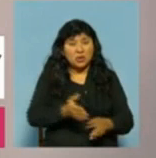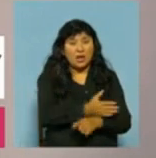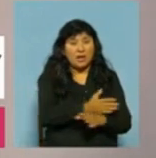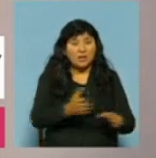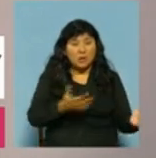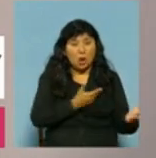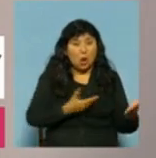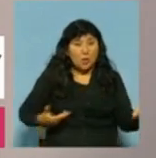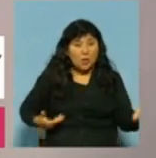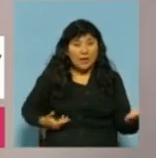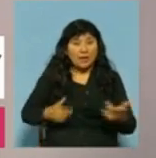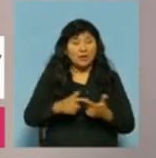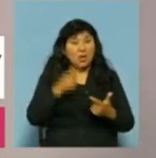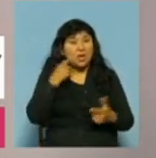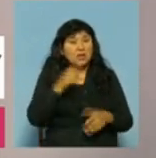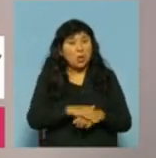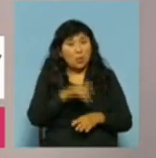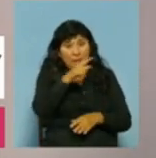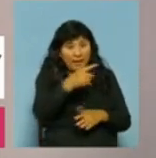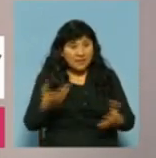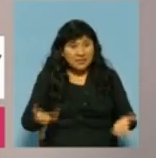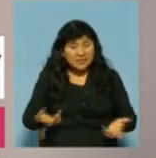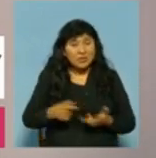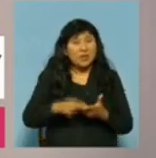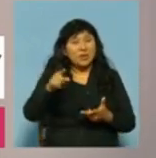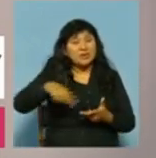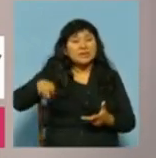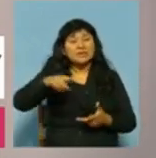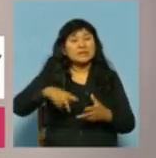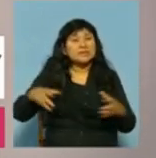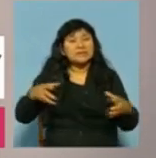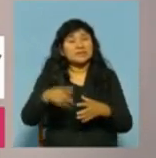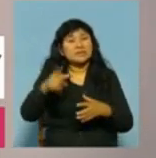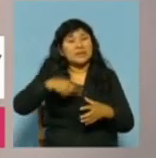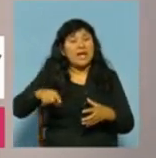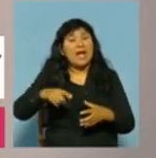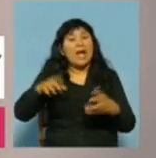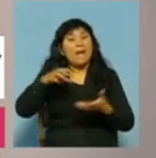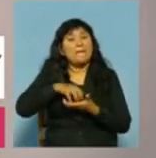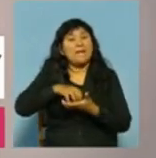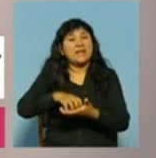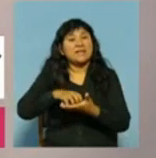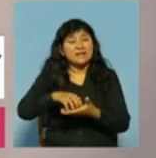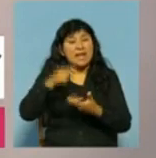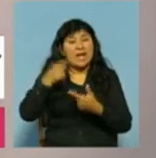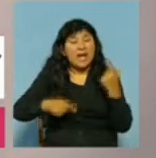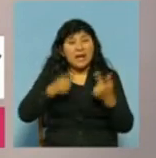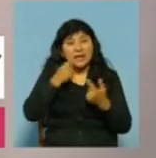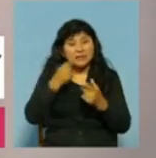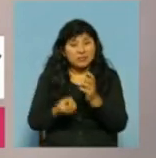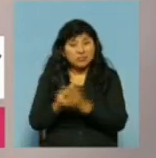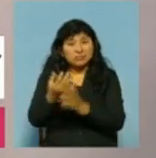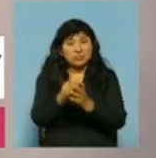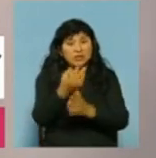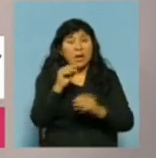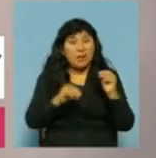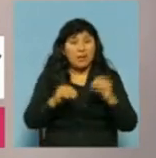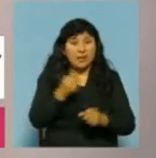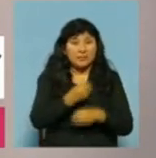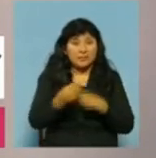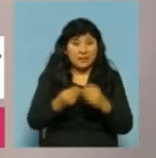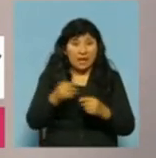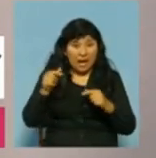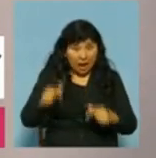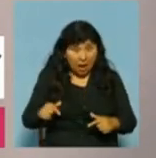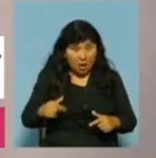no permitiendo que las pymes y las empresas generen cada vez más empleos pero ahora lo van a hacer